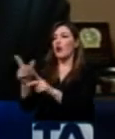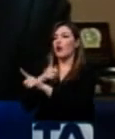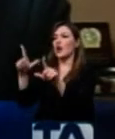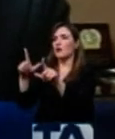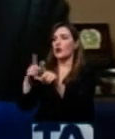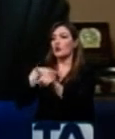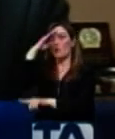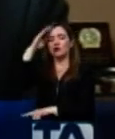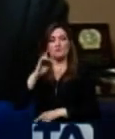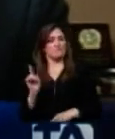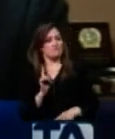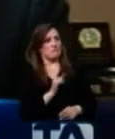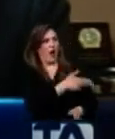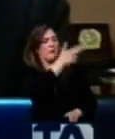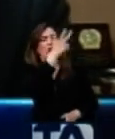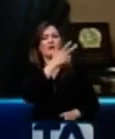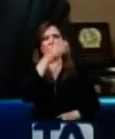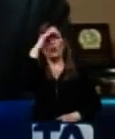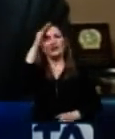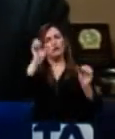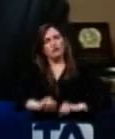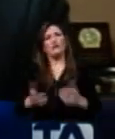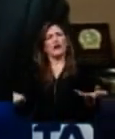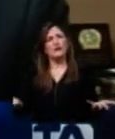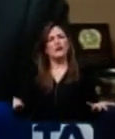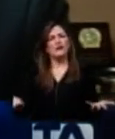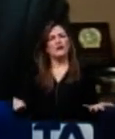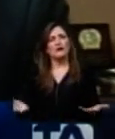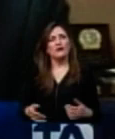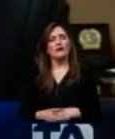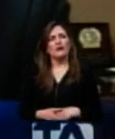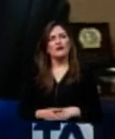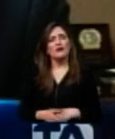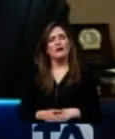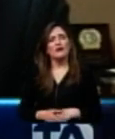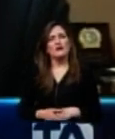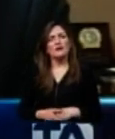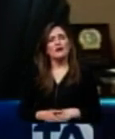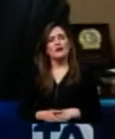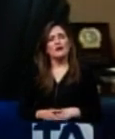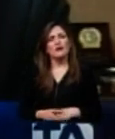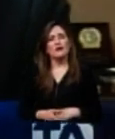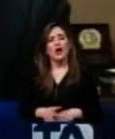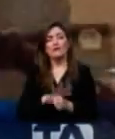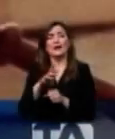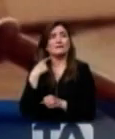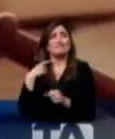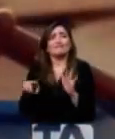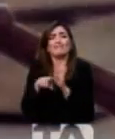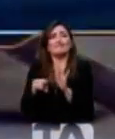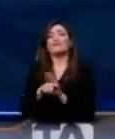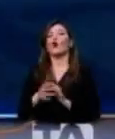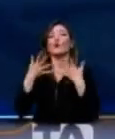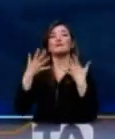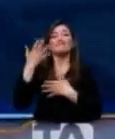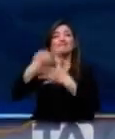la inteligencia para detectar posibles amenazas y en todo caso la afectación bien en ese sentido en guayaquil